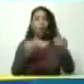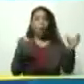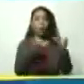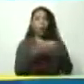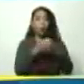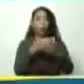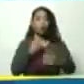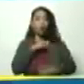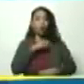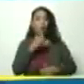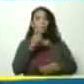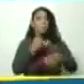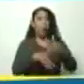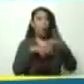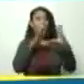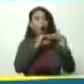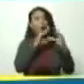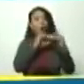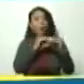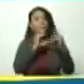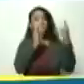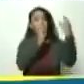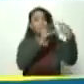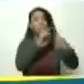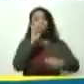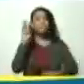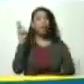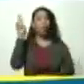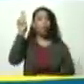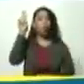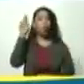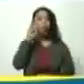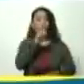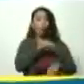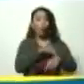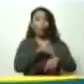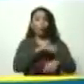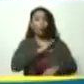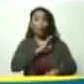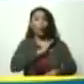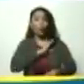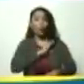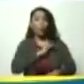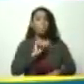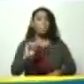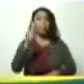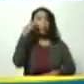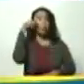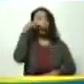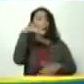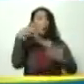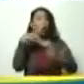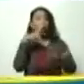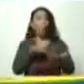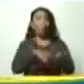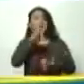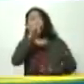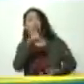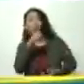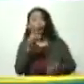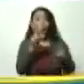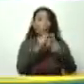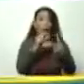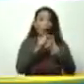vamos a hablar con la plataforma unitaria de Venezuela en su momento primero tenemos que ver si cumplen o no cumplen en su palabra